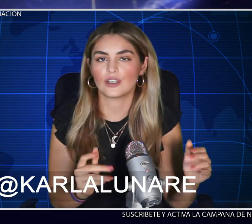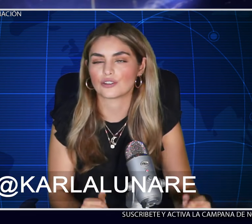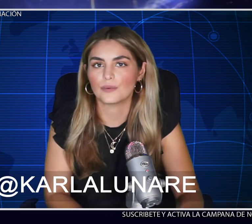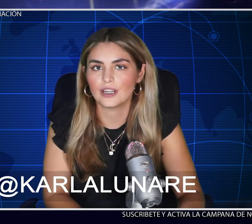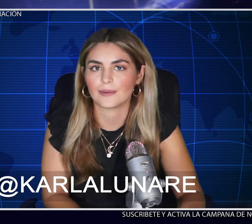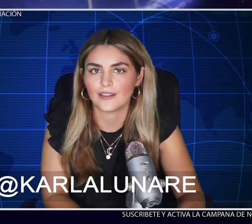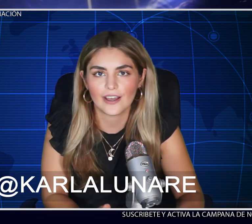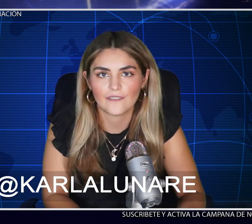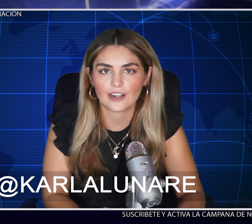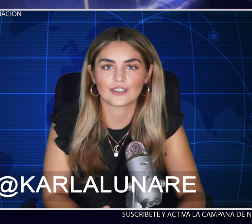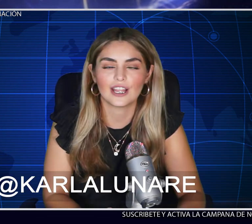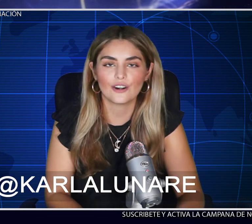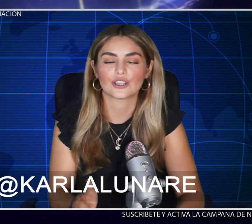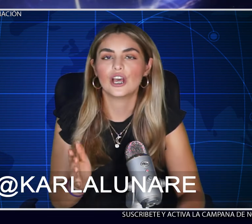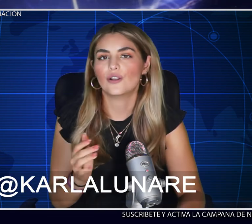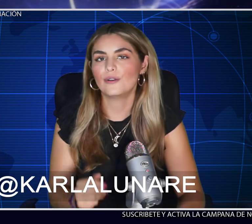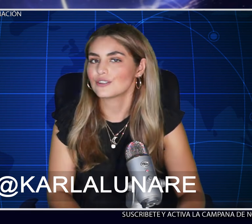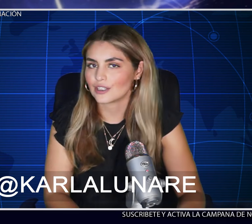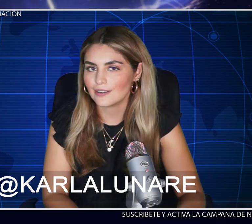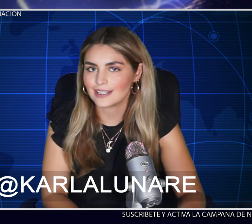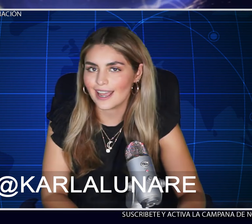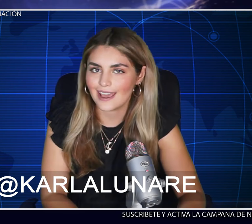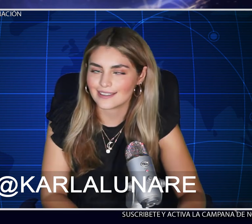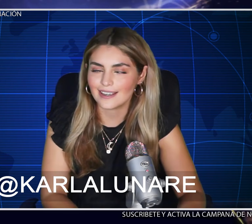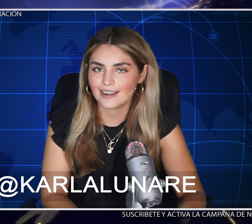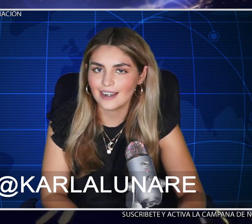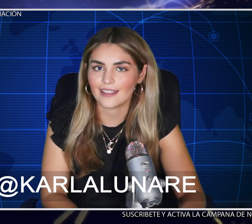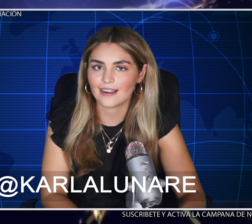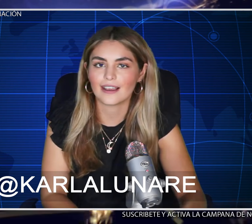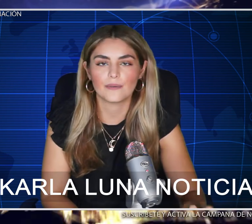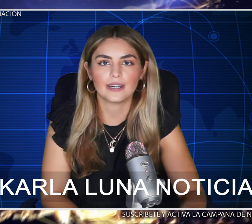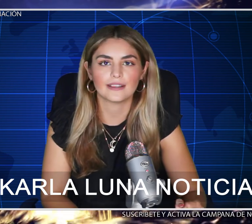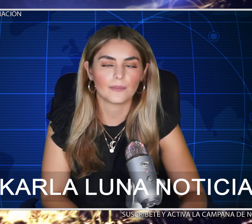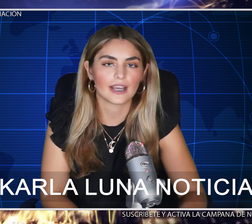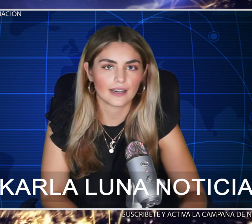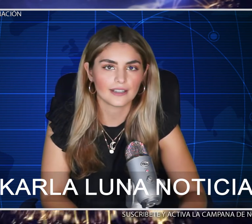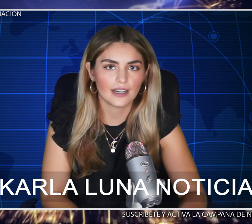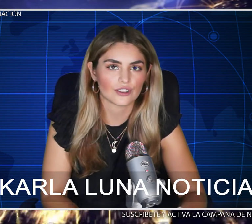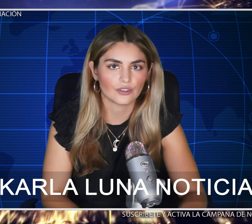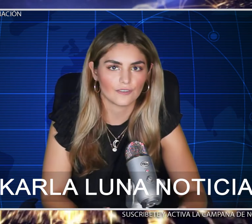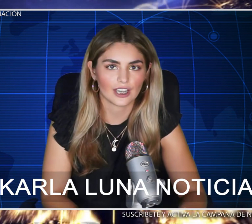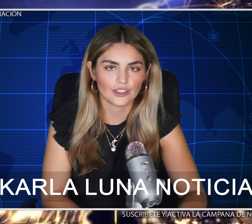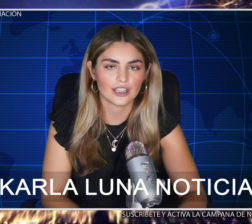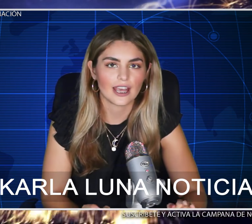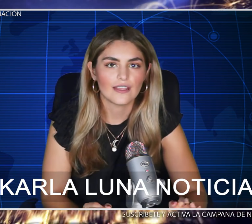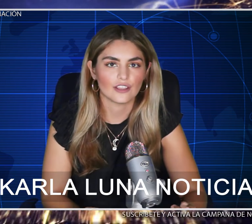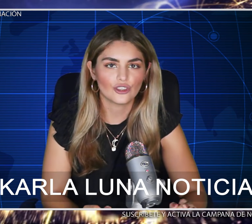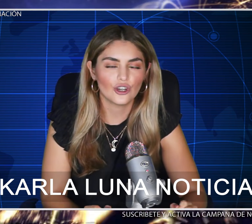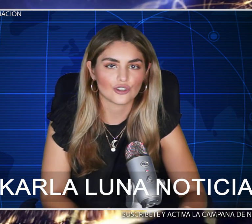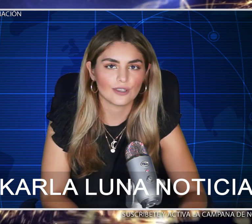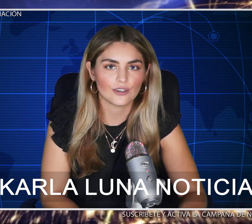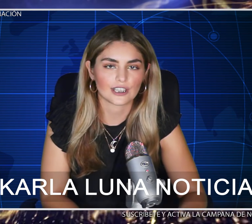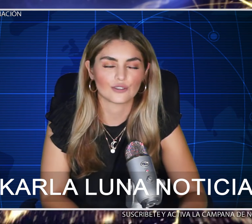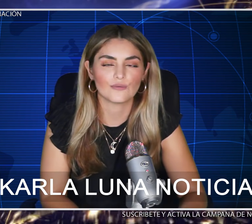que ustedes opinen, que me encanta verlos y leerlos. No olviden suscribirse a este canal y darle en la campanita para que les lleguen las notificaciones de